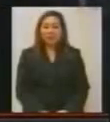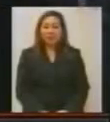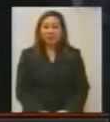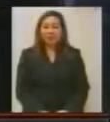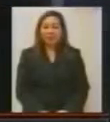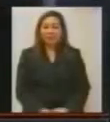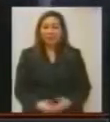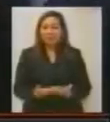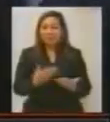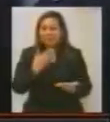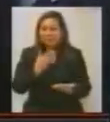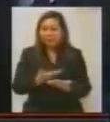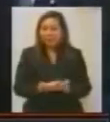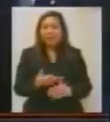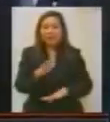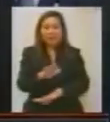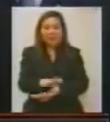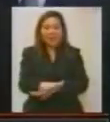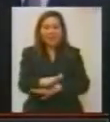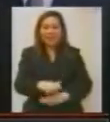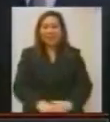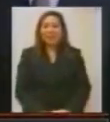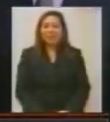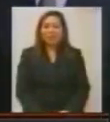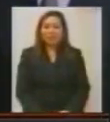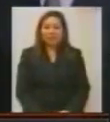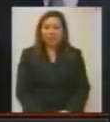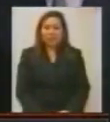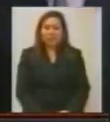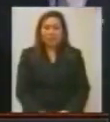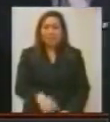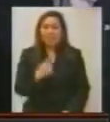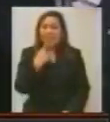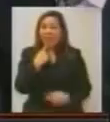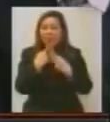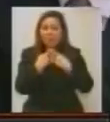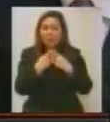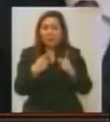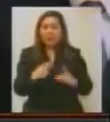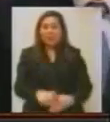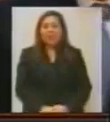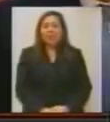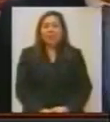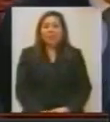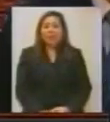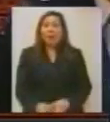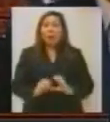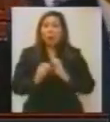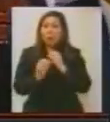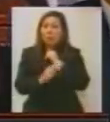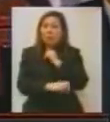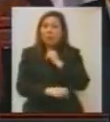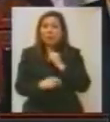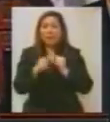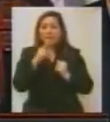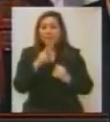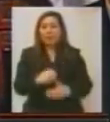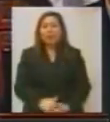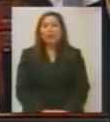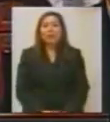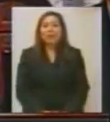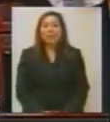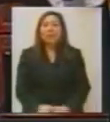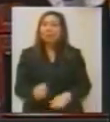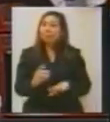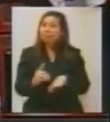Señores periodistas, muy buenas tardes. Para anunciarles que la bancada nacionalista Gana Perú